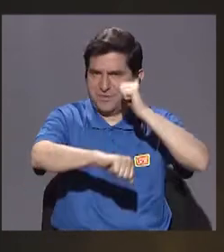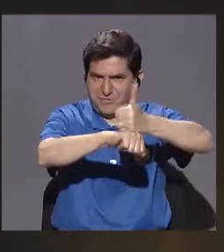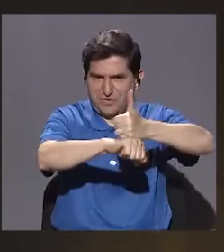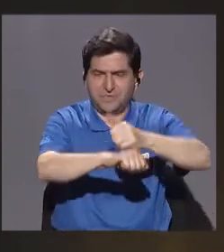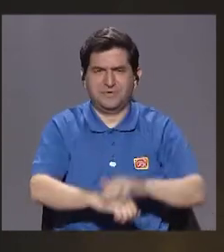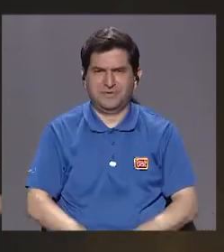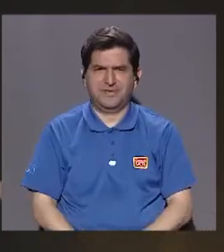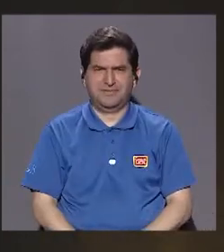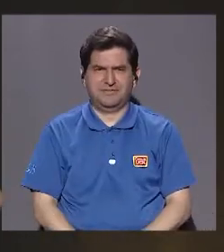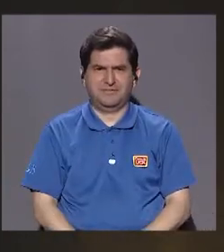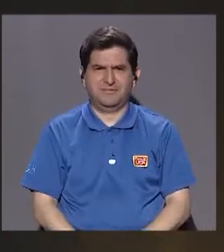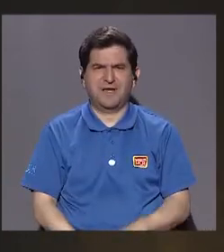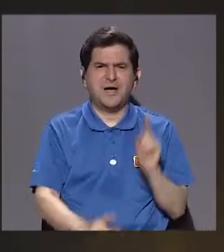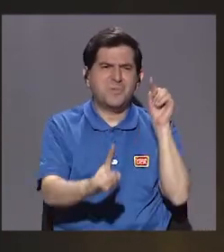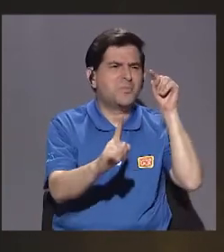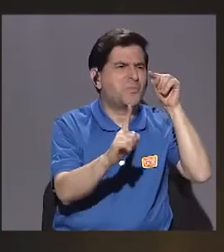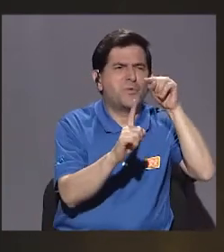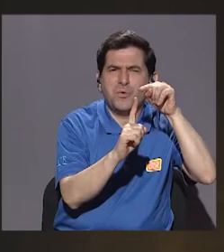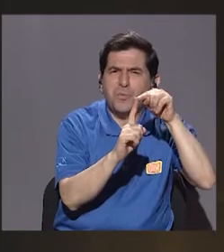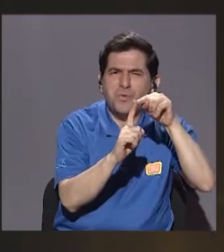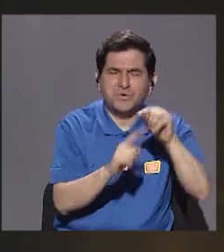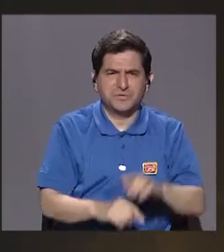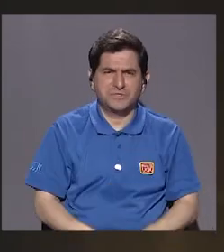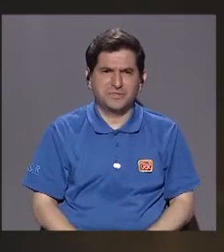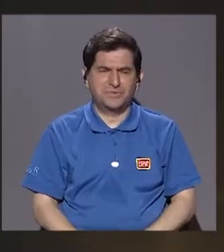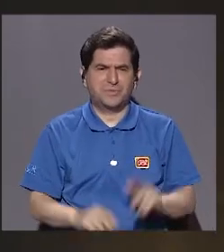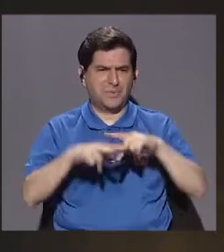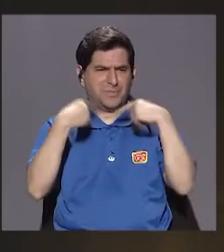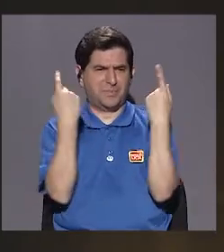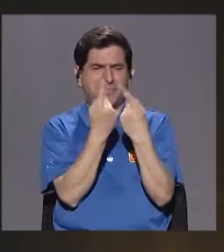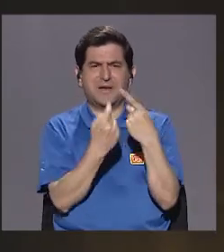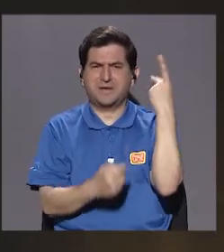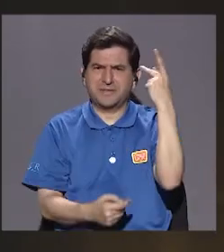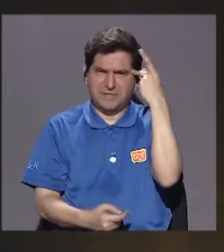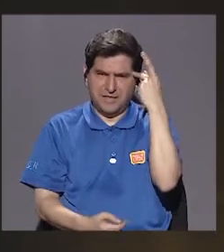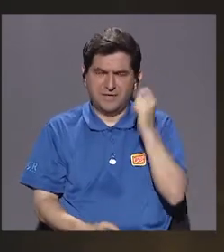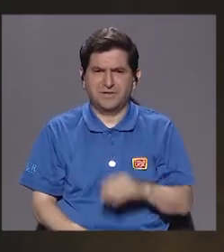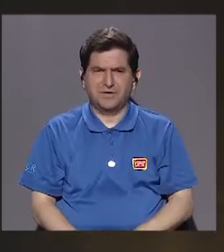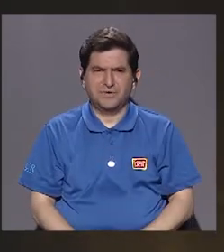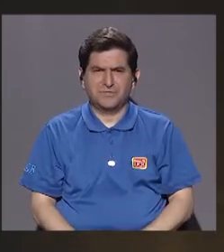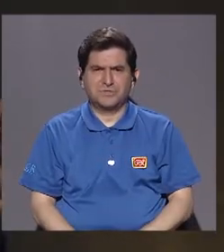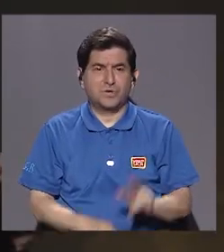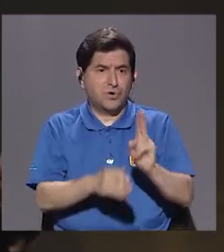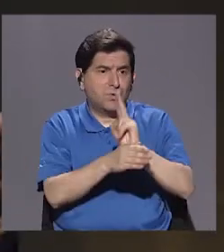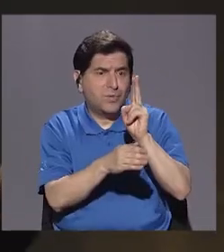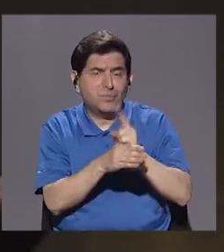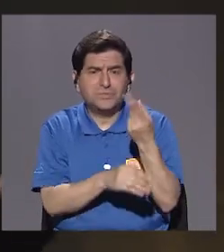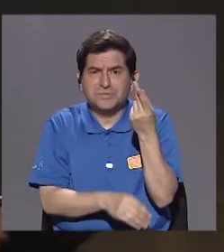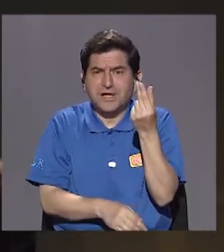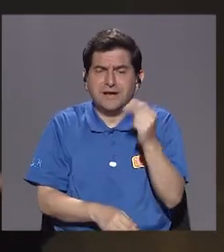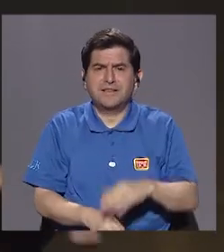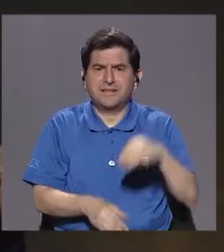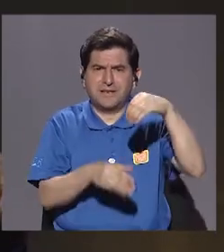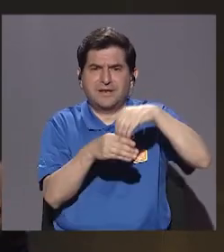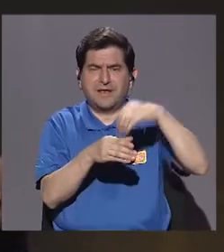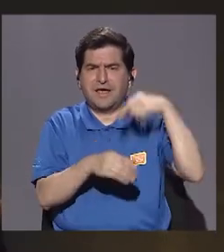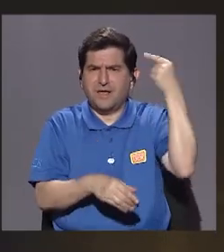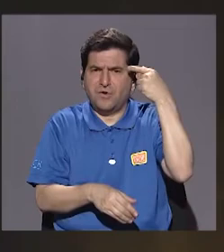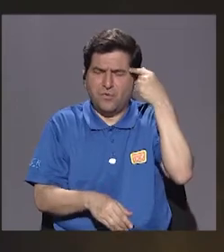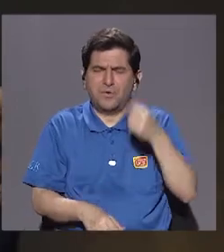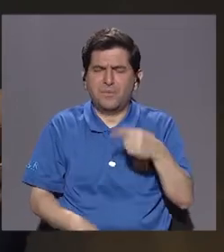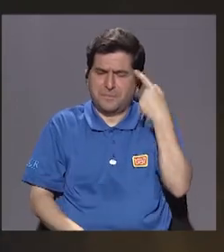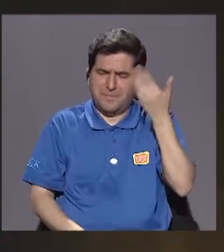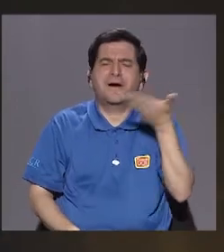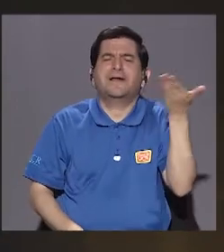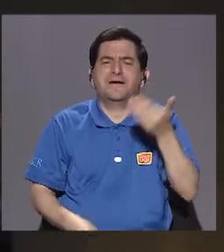para qué fines puede tomar los partidos pueden tomar los partidos políticos este dinero la contribución estatal